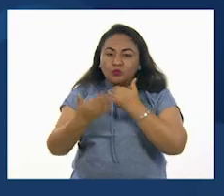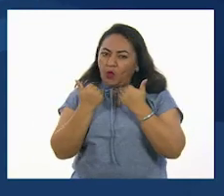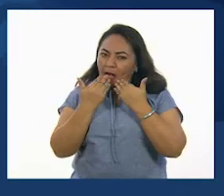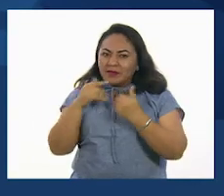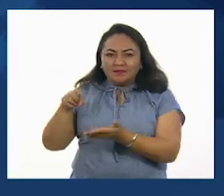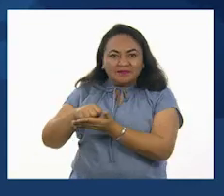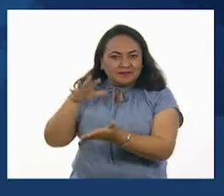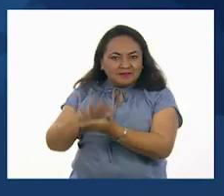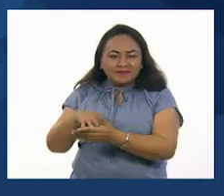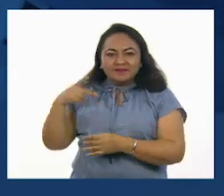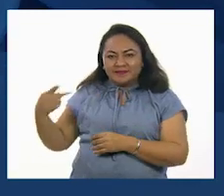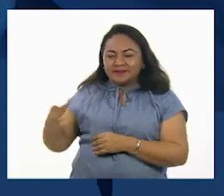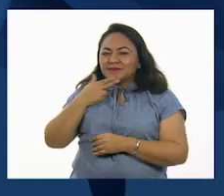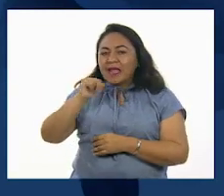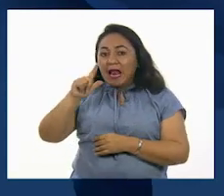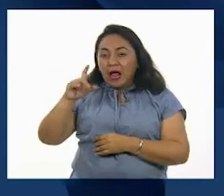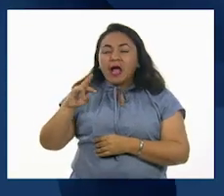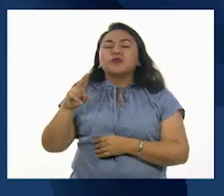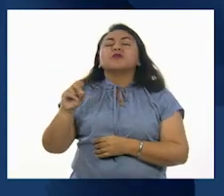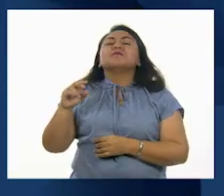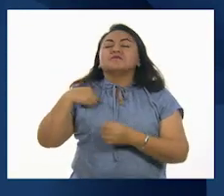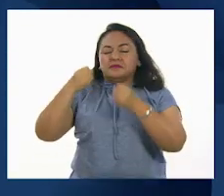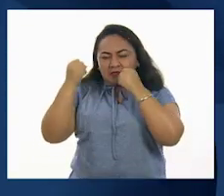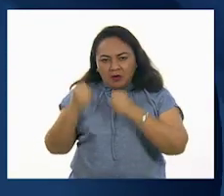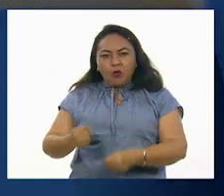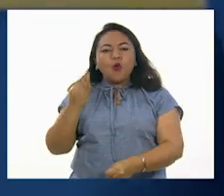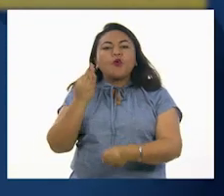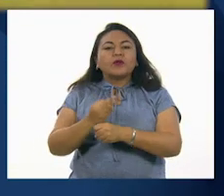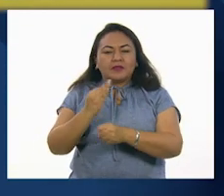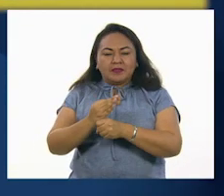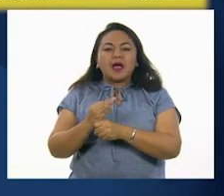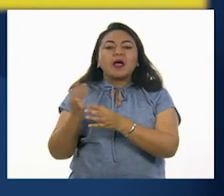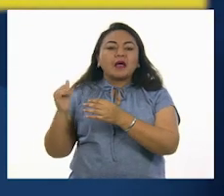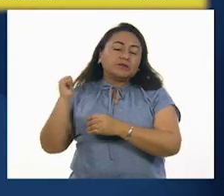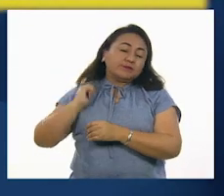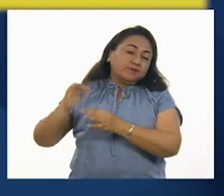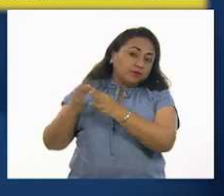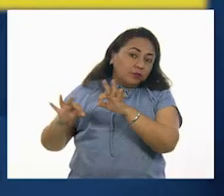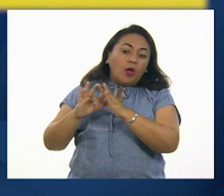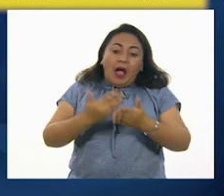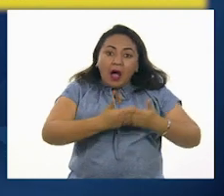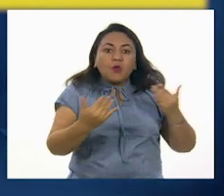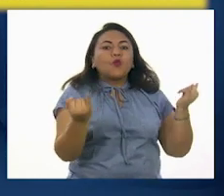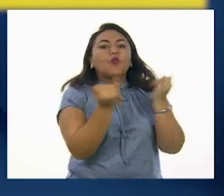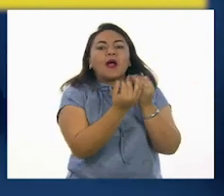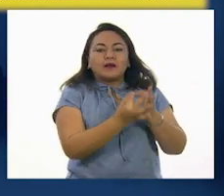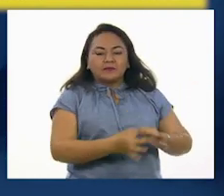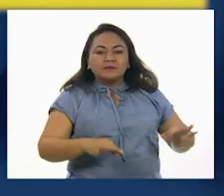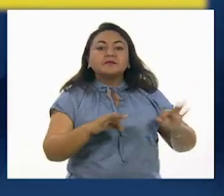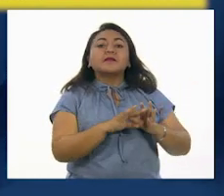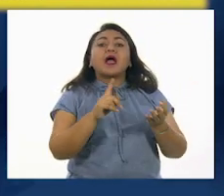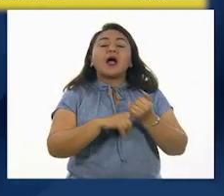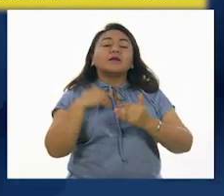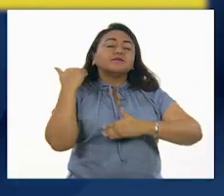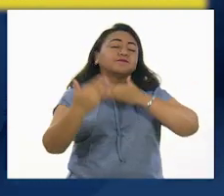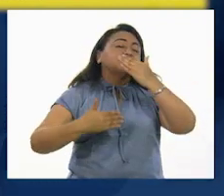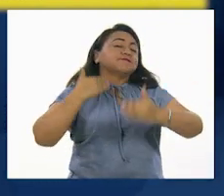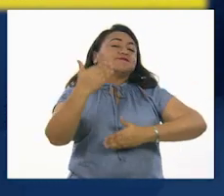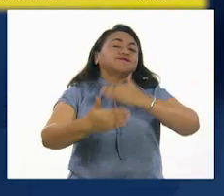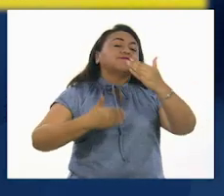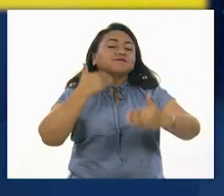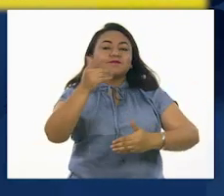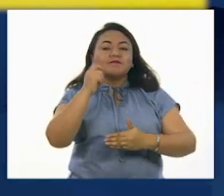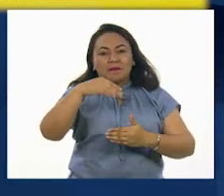estoy seguro de que era una disciplina tan importante como lo es en la actualidad. Exacto, y que debido a la trascendencia de los pensadores griegos,